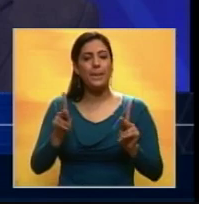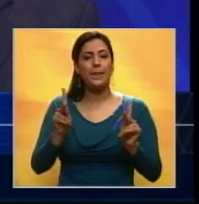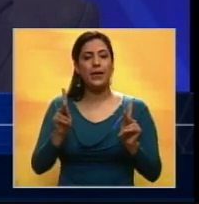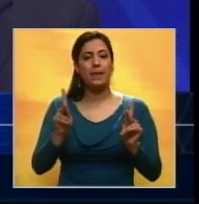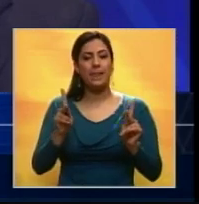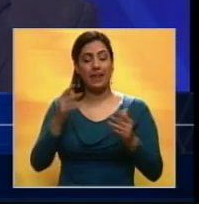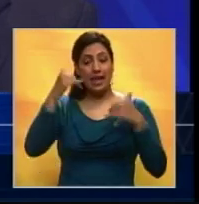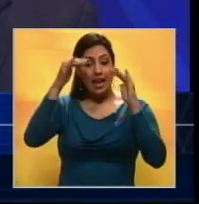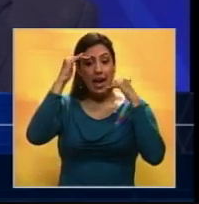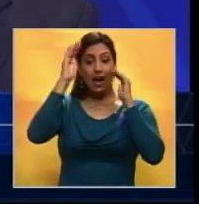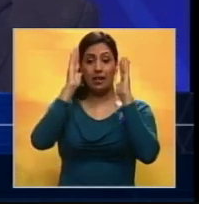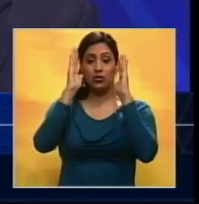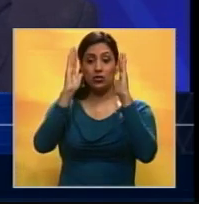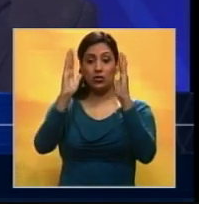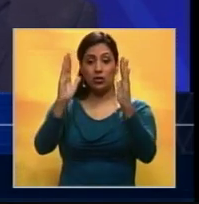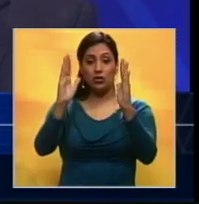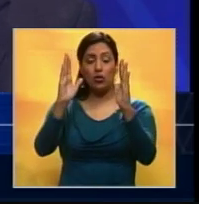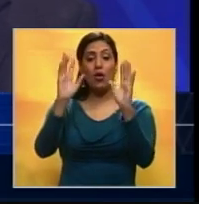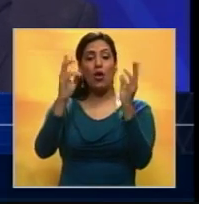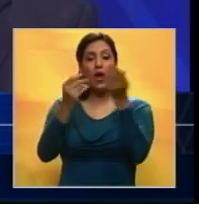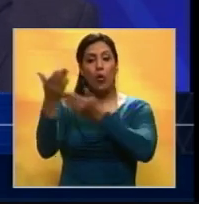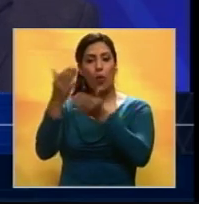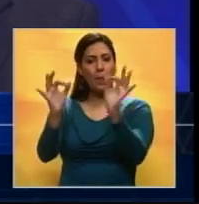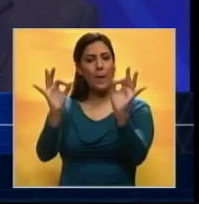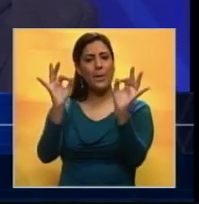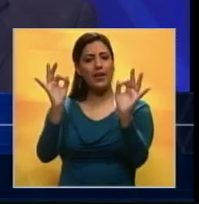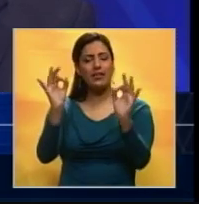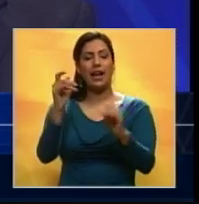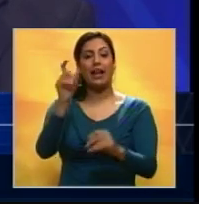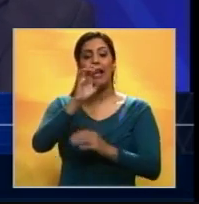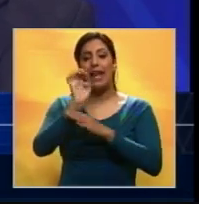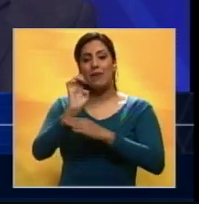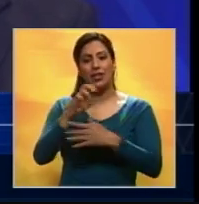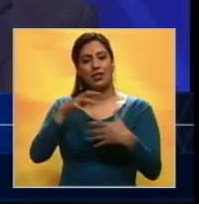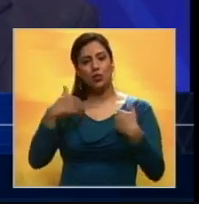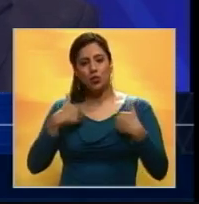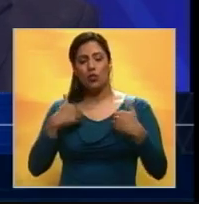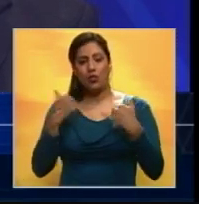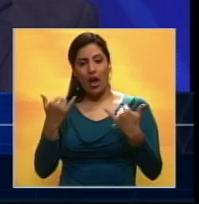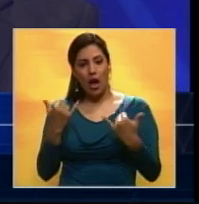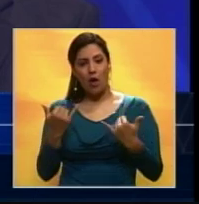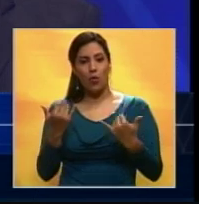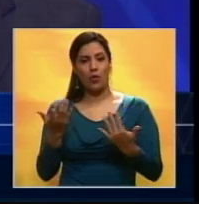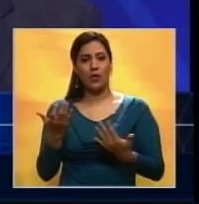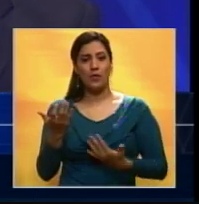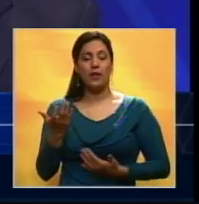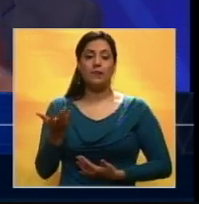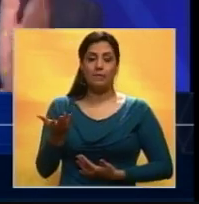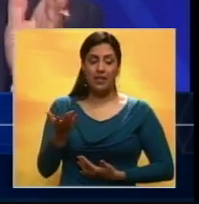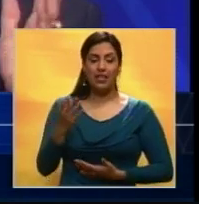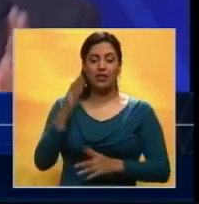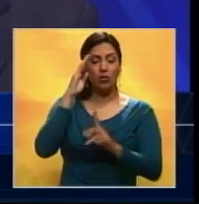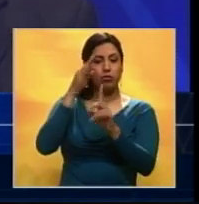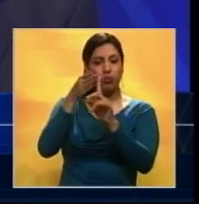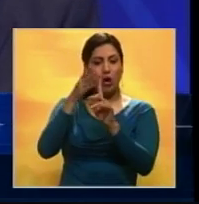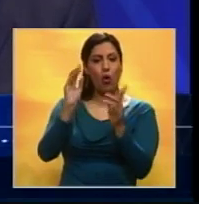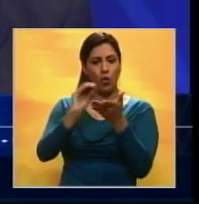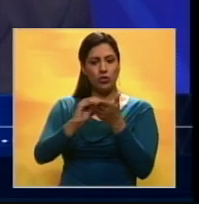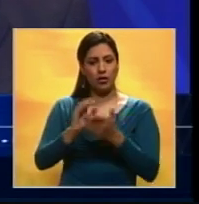permite atender con medidas económicas especiales a la emergencia que tenemos en los actuales momentos, y esa ruta se ha